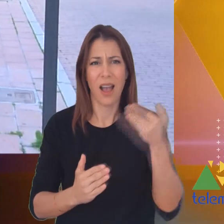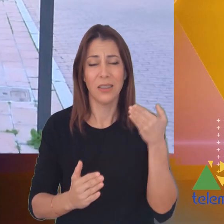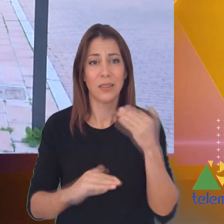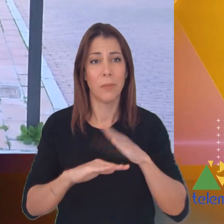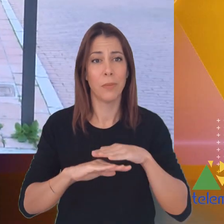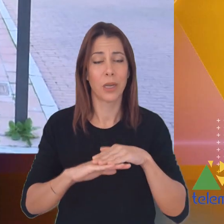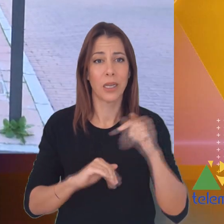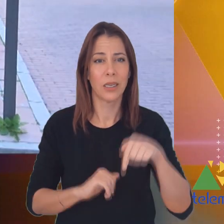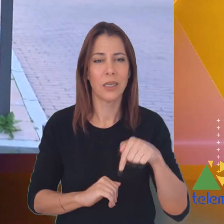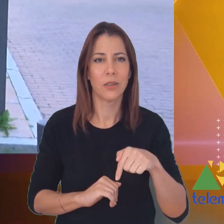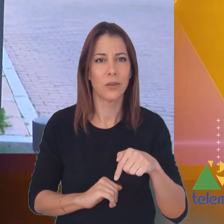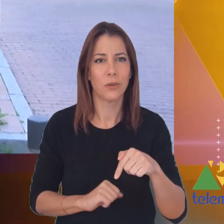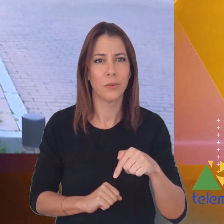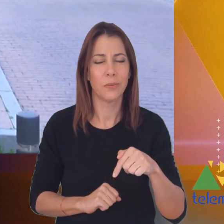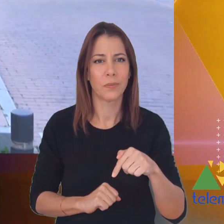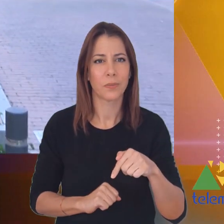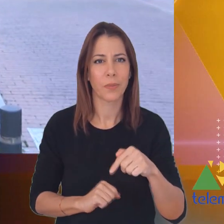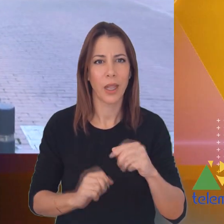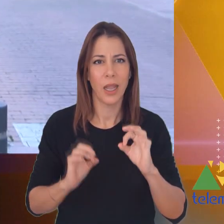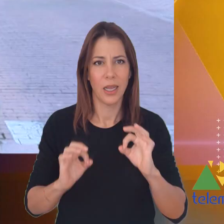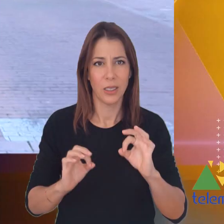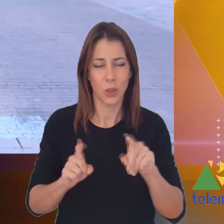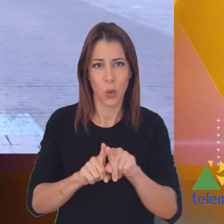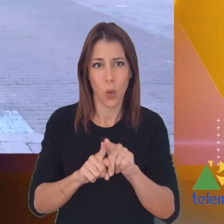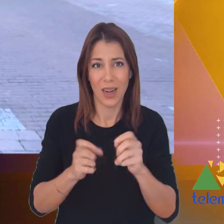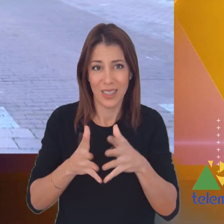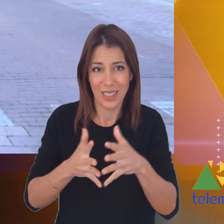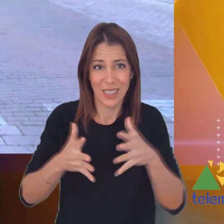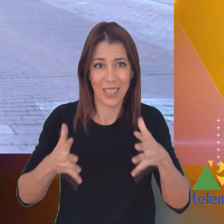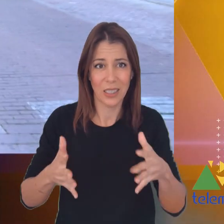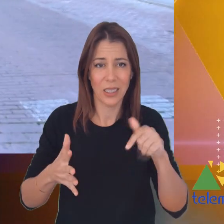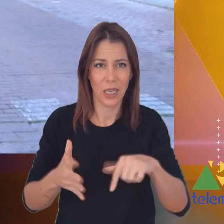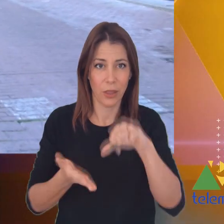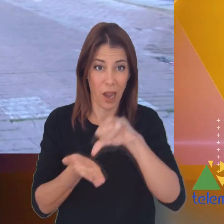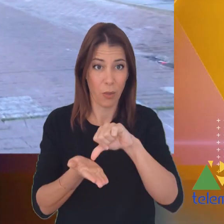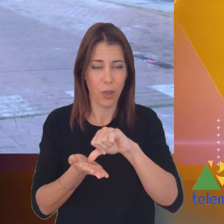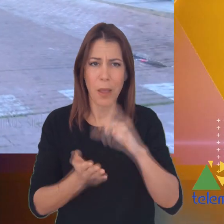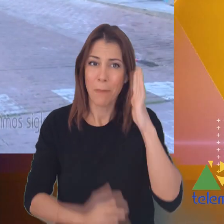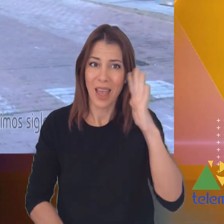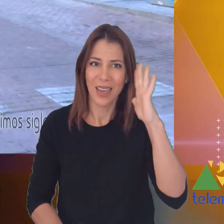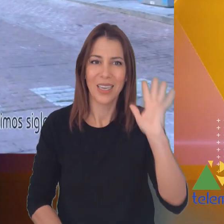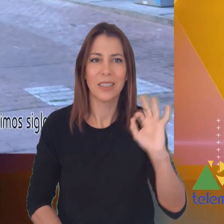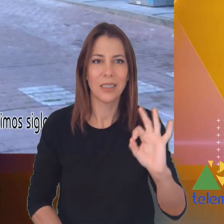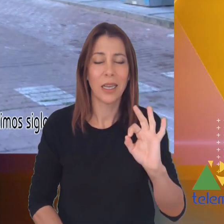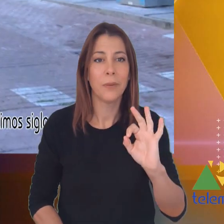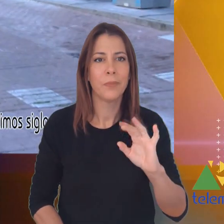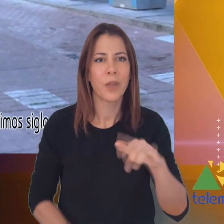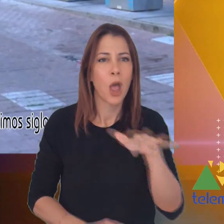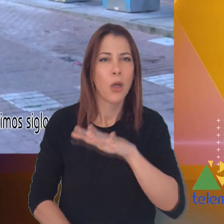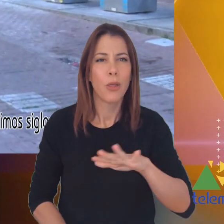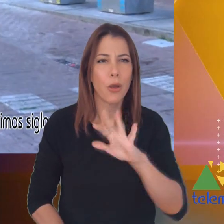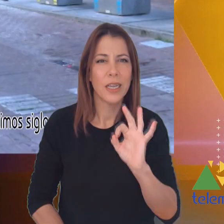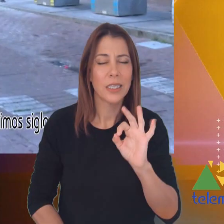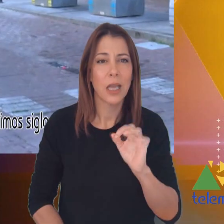esto debió ser un ensanche de la ciudad. Nos podemos imaginar que en la cara oeste de